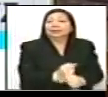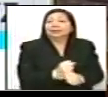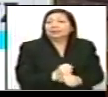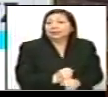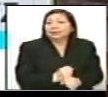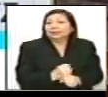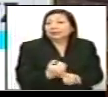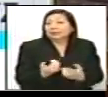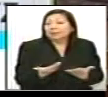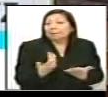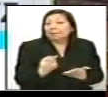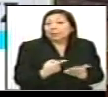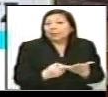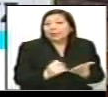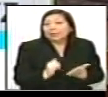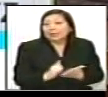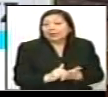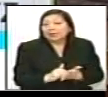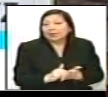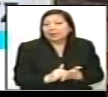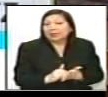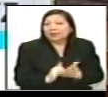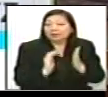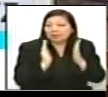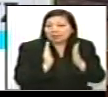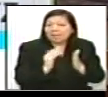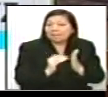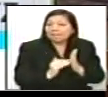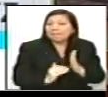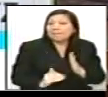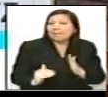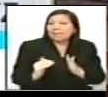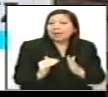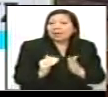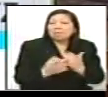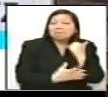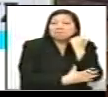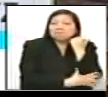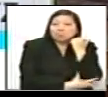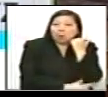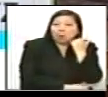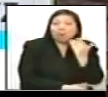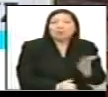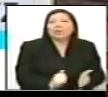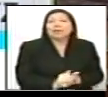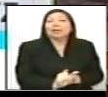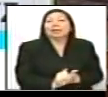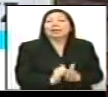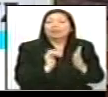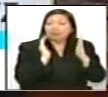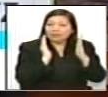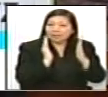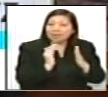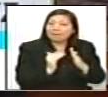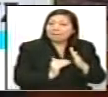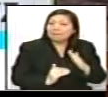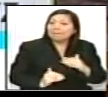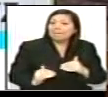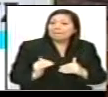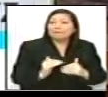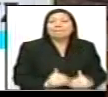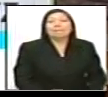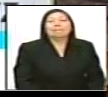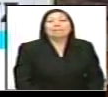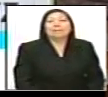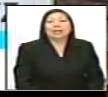¿no? Es población que concentra la mayor cantidad de pobreza, es población que concentra la mayor cantidad